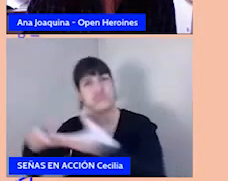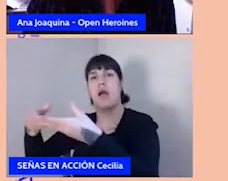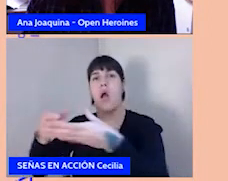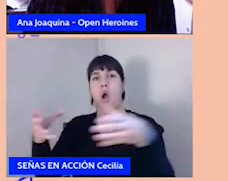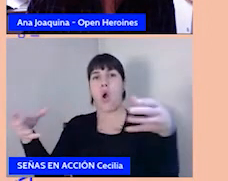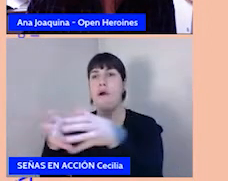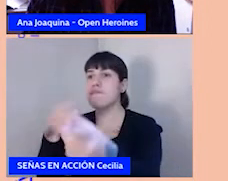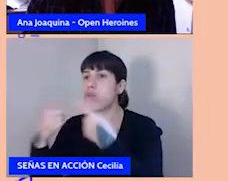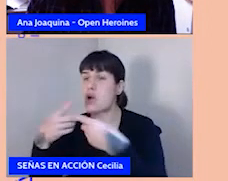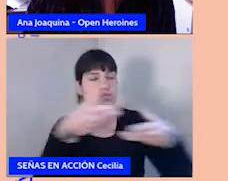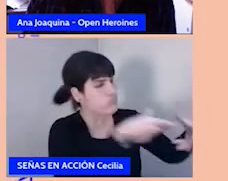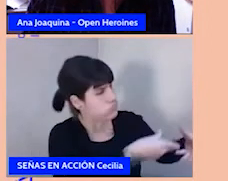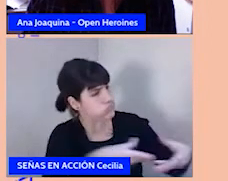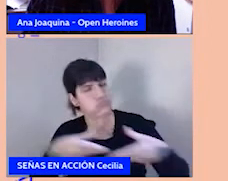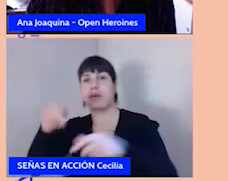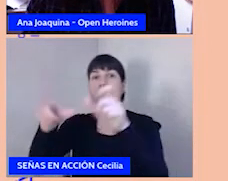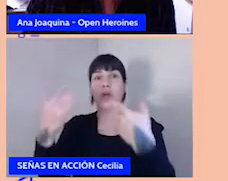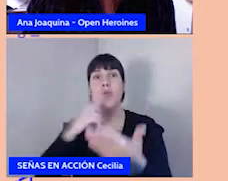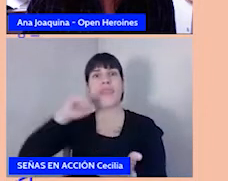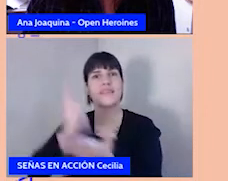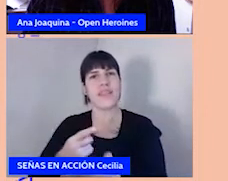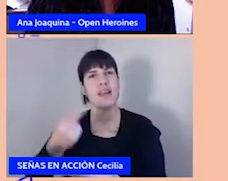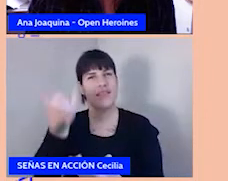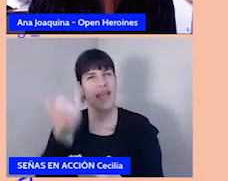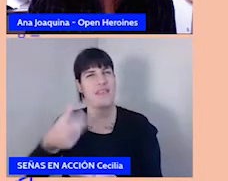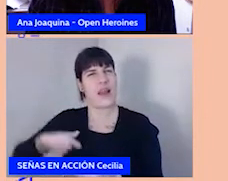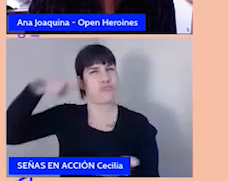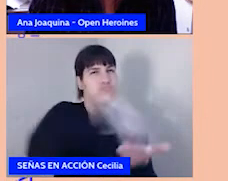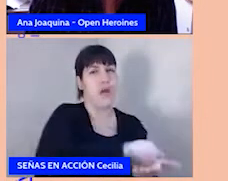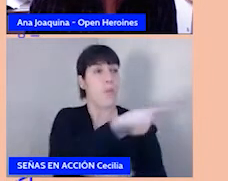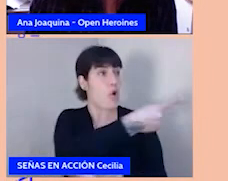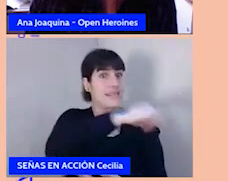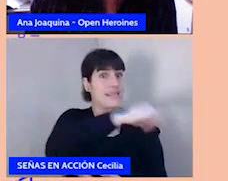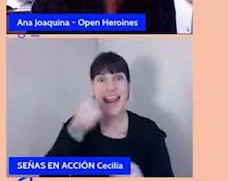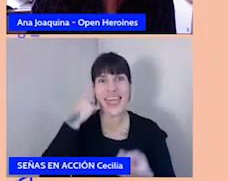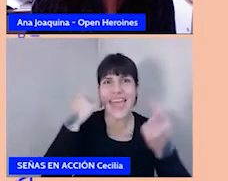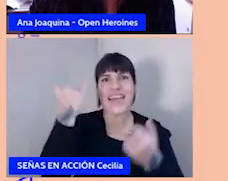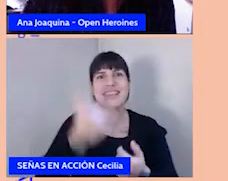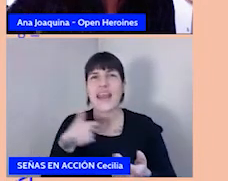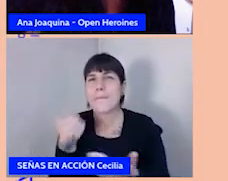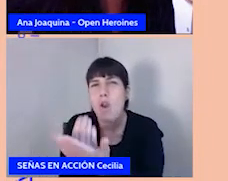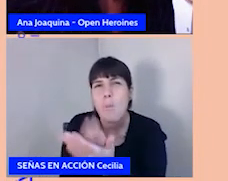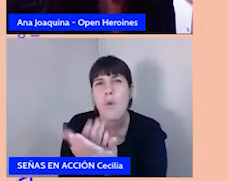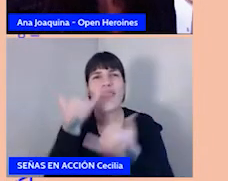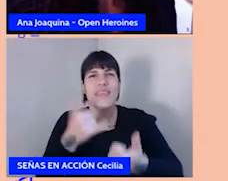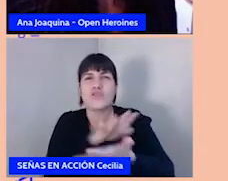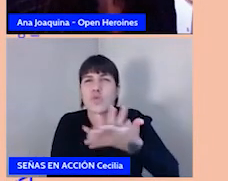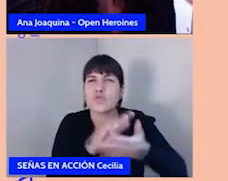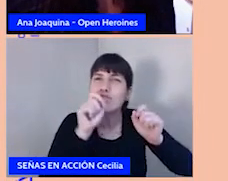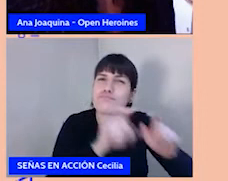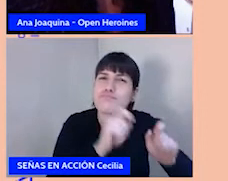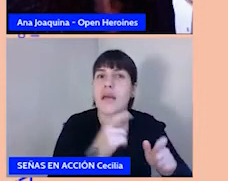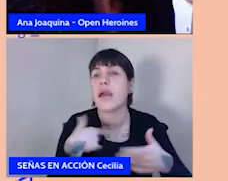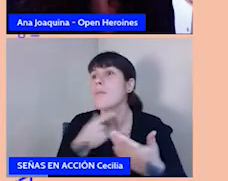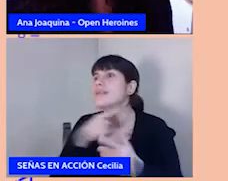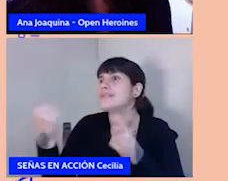porque ellas tienen soluciones, ideas y recomendaciones concretas para transformar sus comunidades. Entonces, bueno, podría pasar horas hablando de World Pulse,